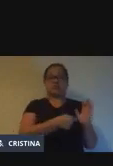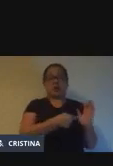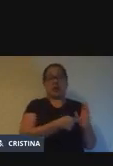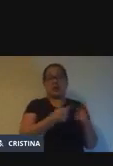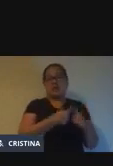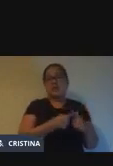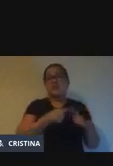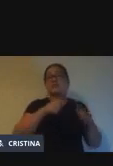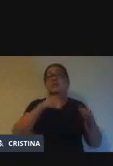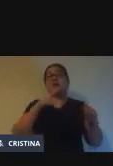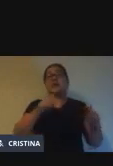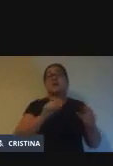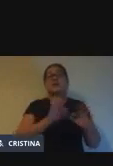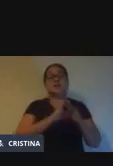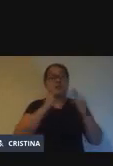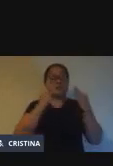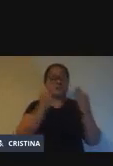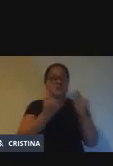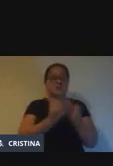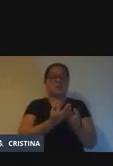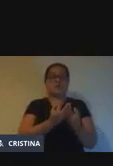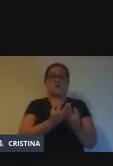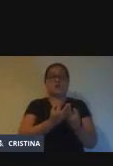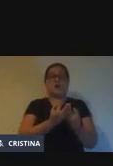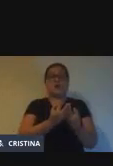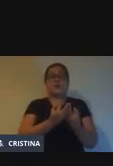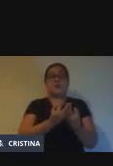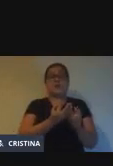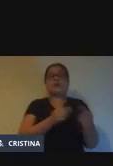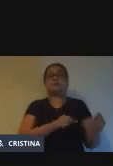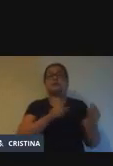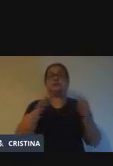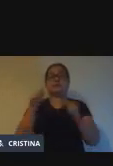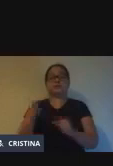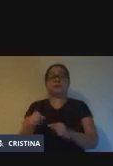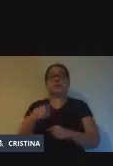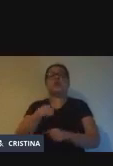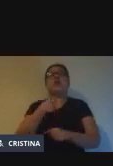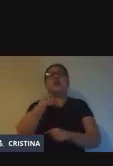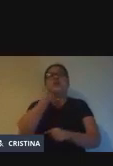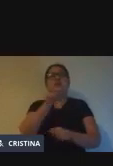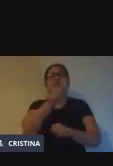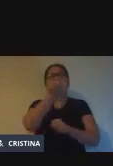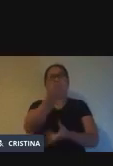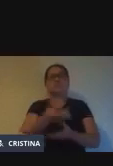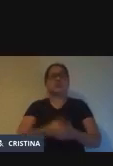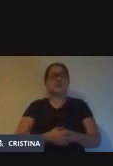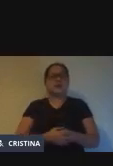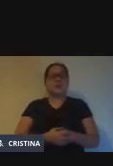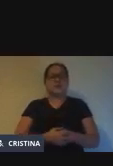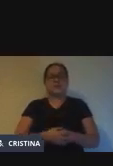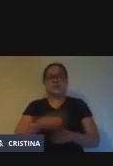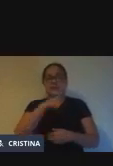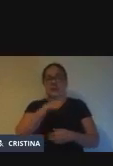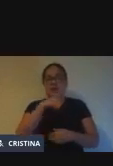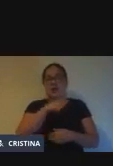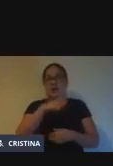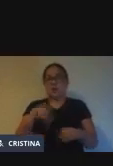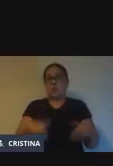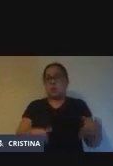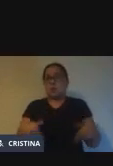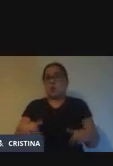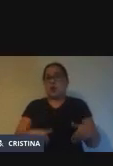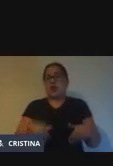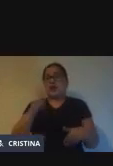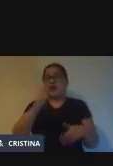o ser reactivo emocional de manera excesiva. ¿Qué quiero decir con esto? La reactividad emocional excesiva es la